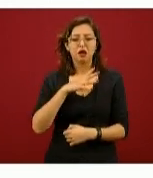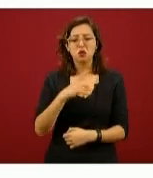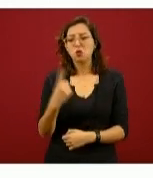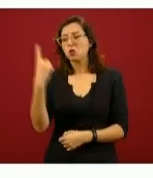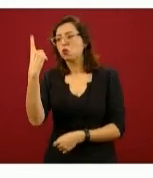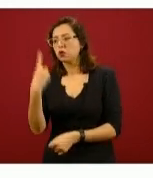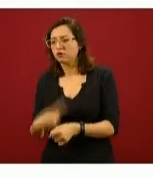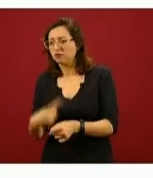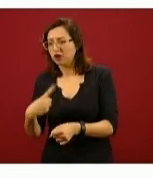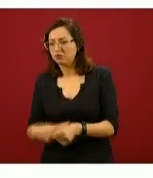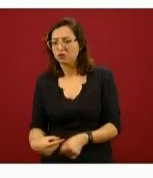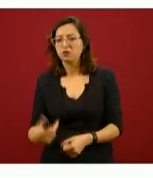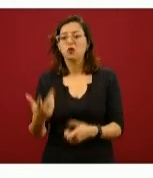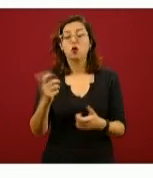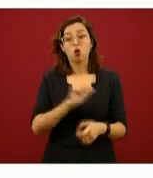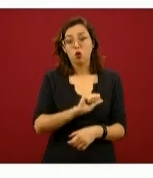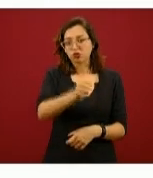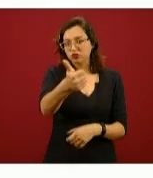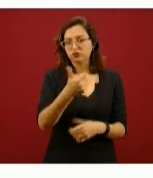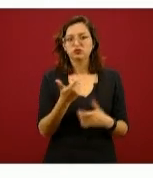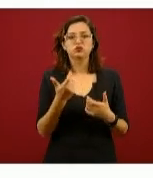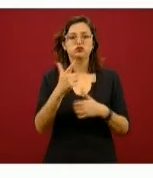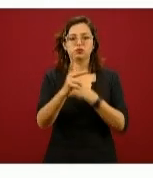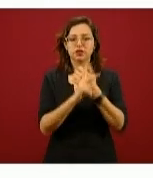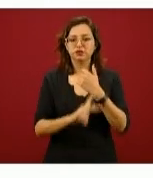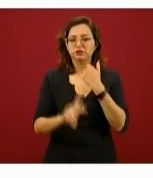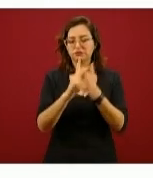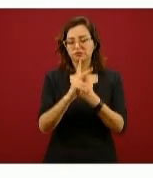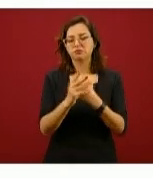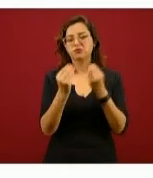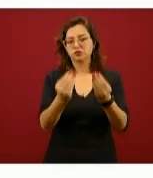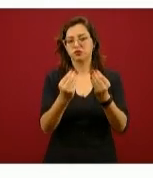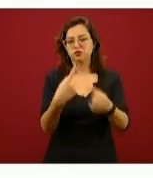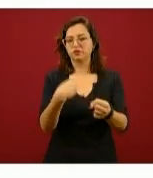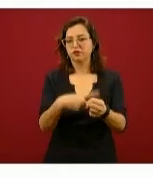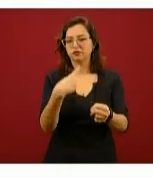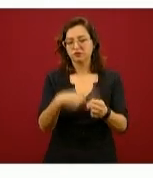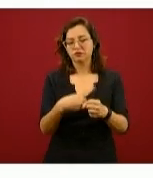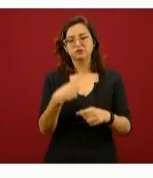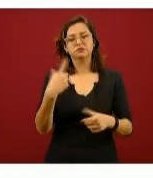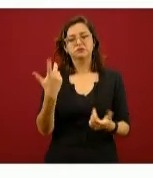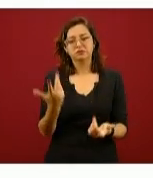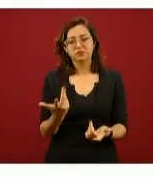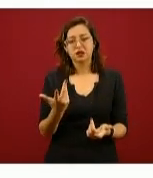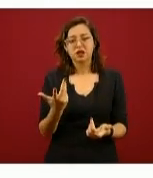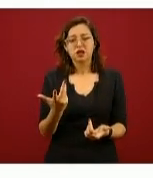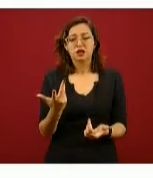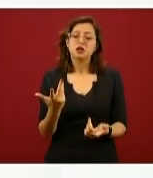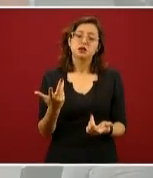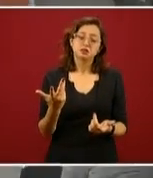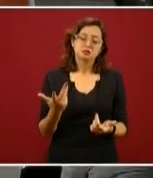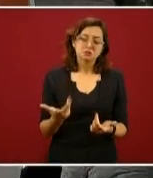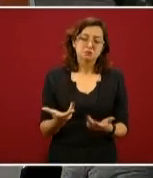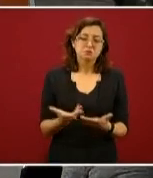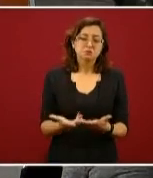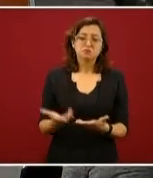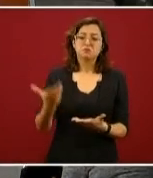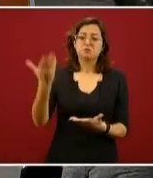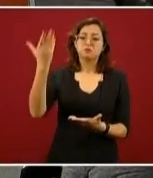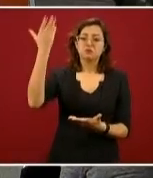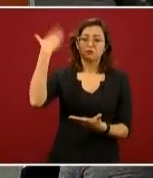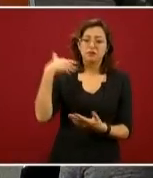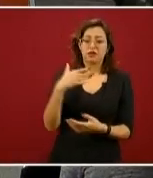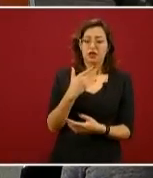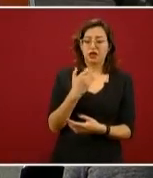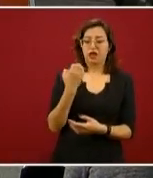caso y hay zonas donde destacadamente existe la mayor transmisión. En su momento, en las primeras semanas,